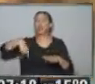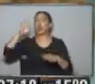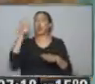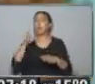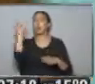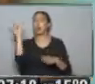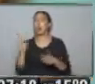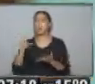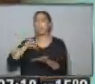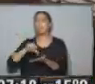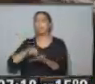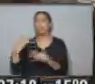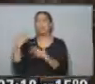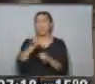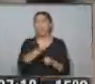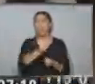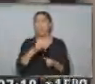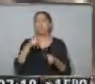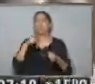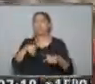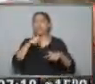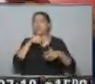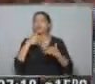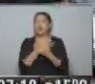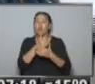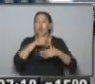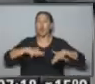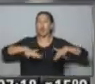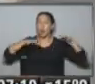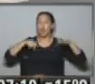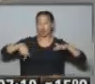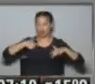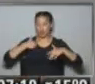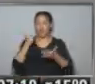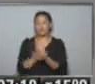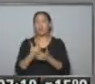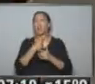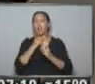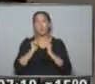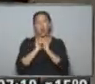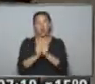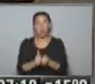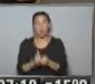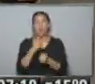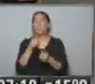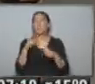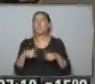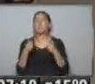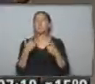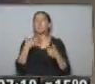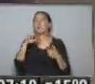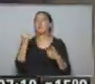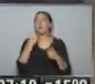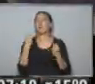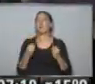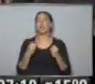con ellos en esa tragedia que les tocó vivir. Aquí estamos nosotros y los queremos acompañar. ¿Qué se necesita fundamentalmente ahora todavía?